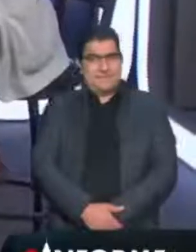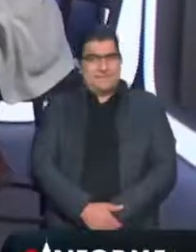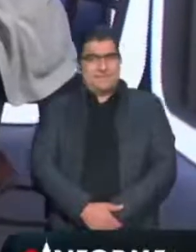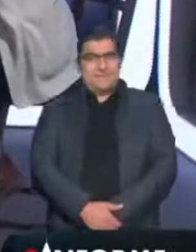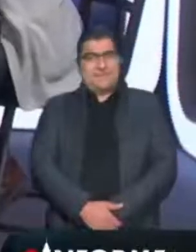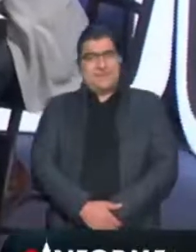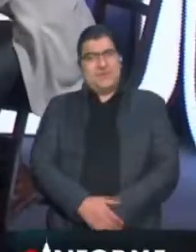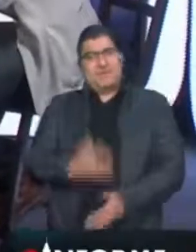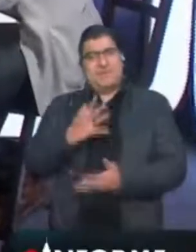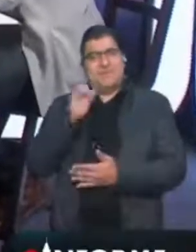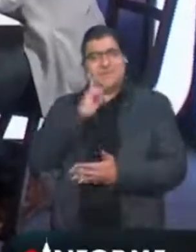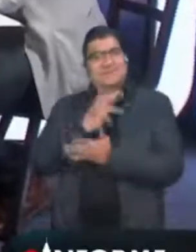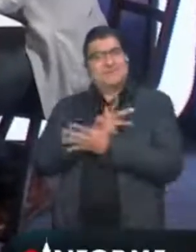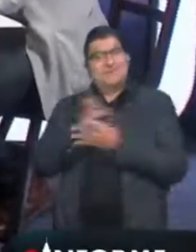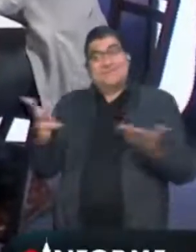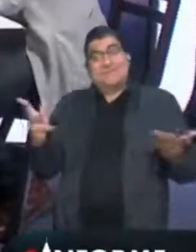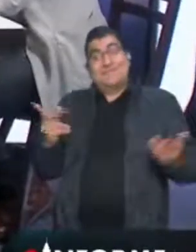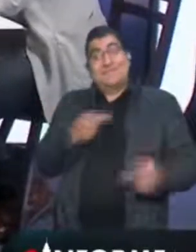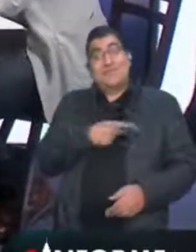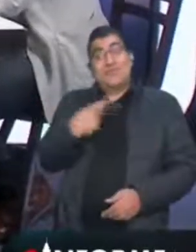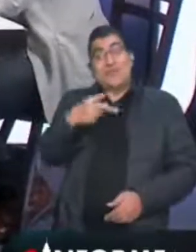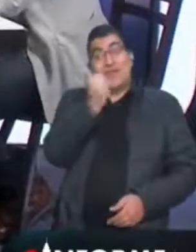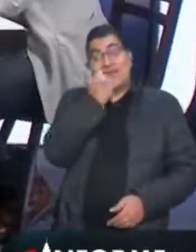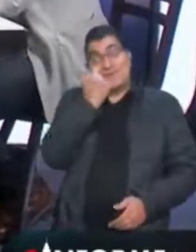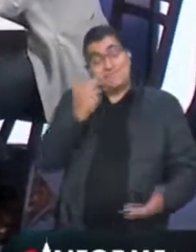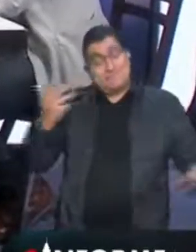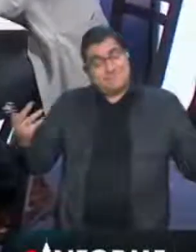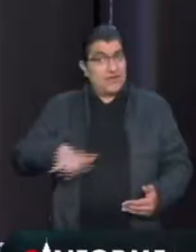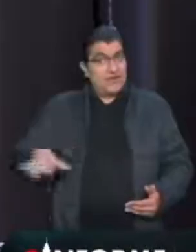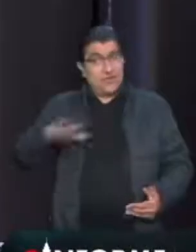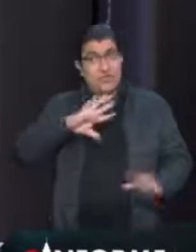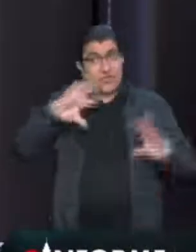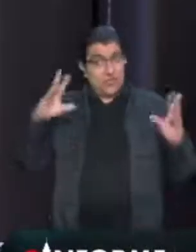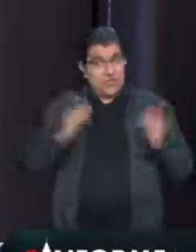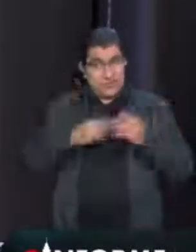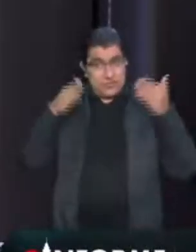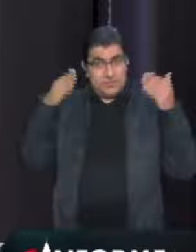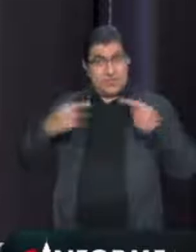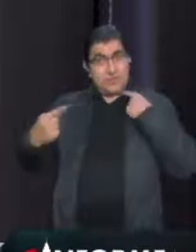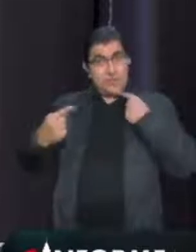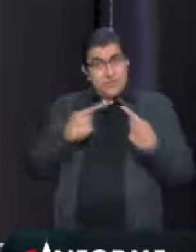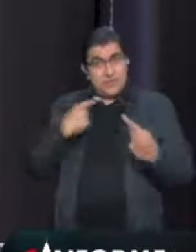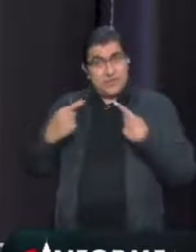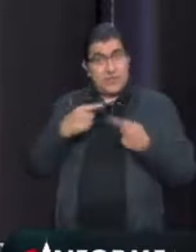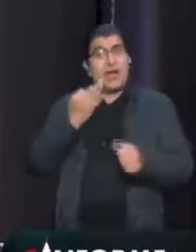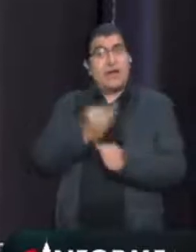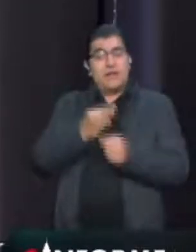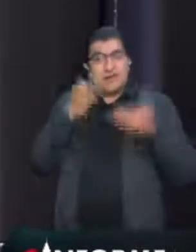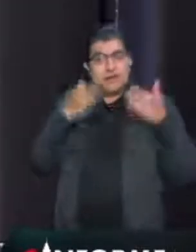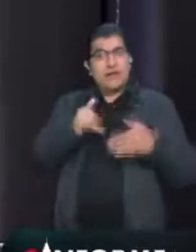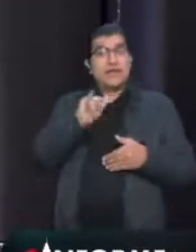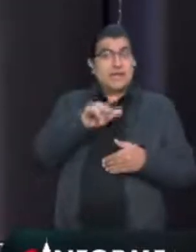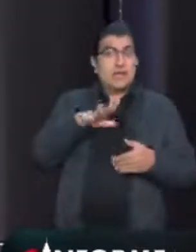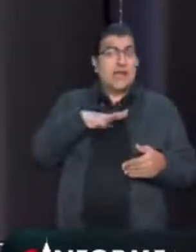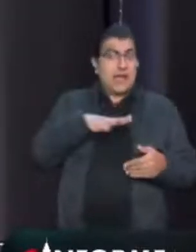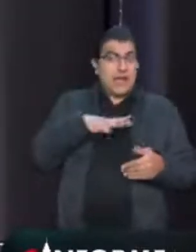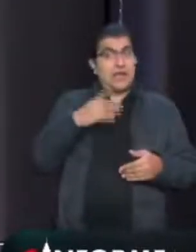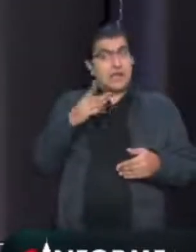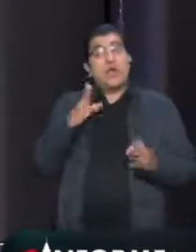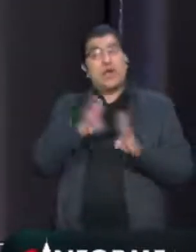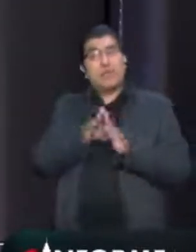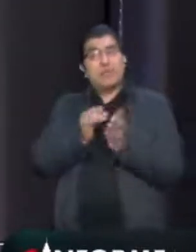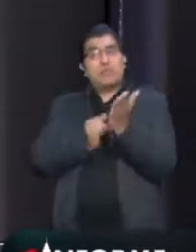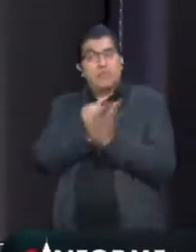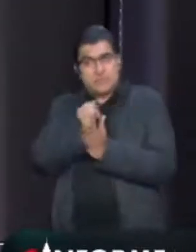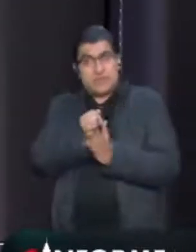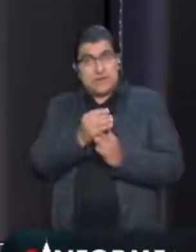No se midió. Pobres de sus alumnos. Bueno, ahora sí, es que todo el debate está en si el hecho de